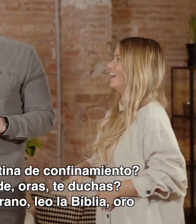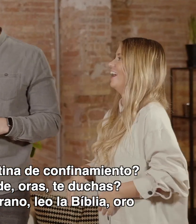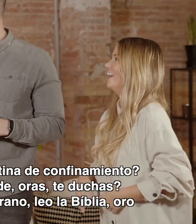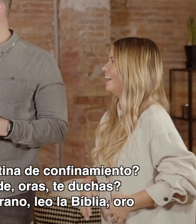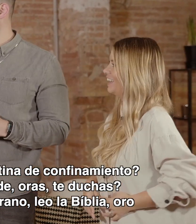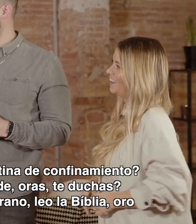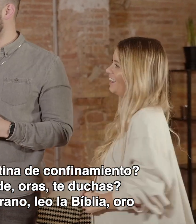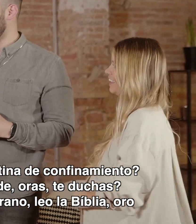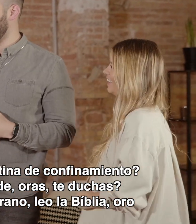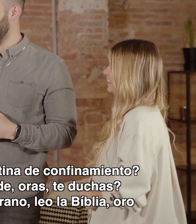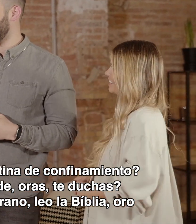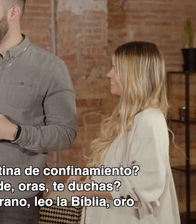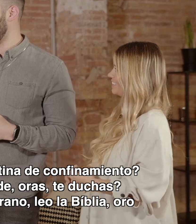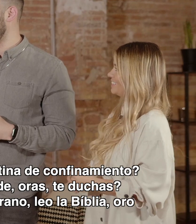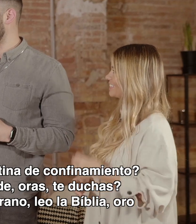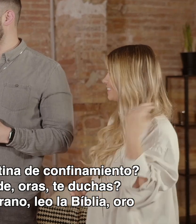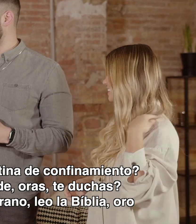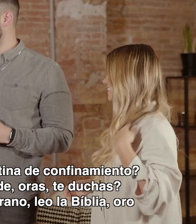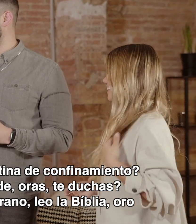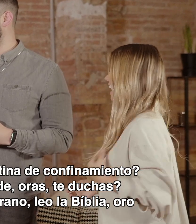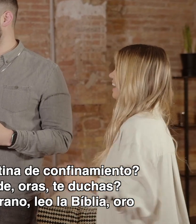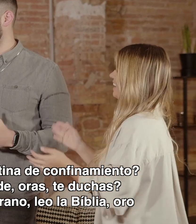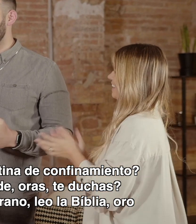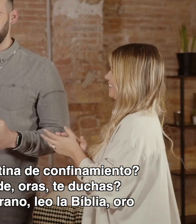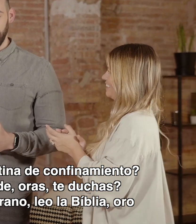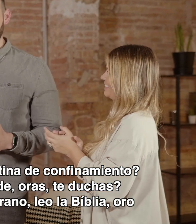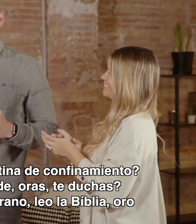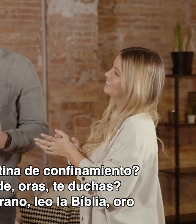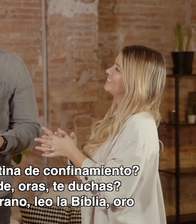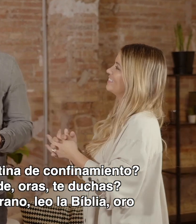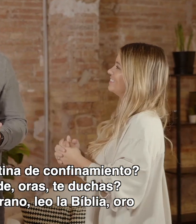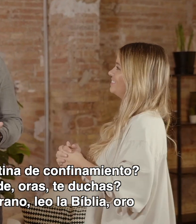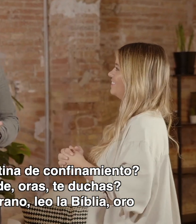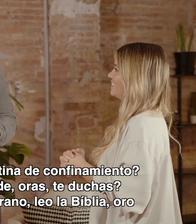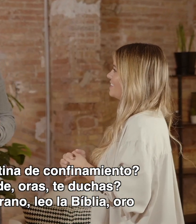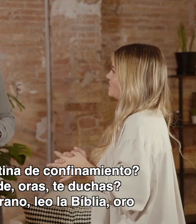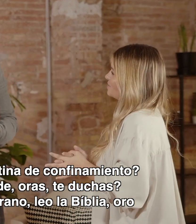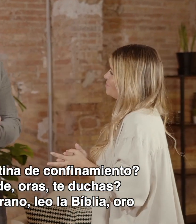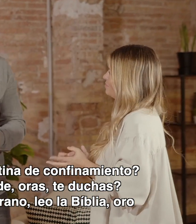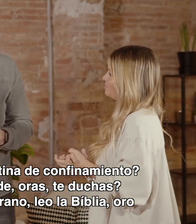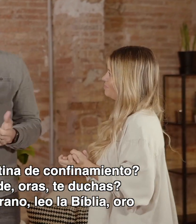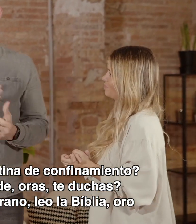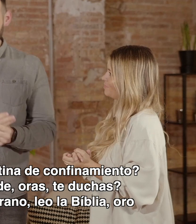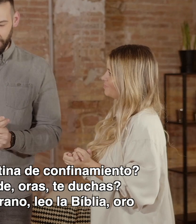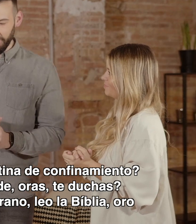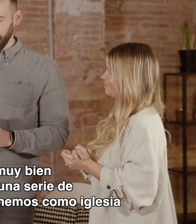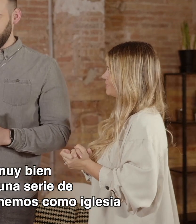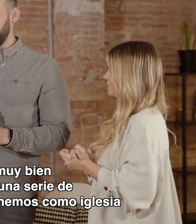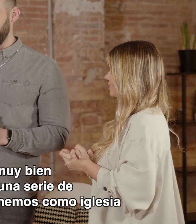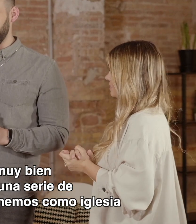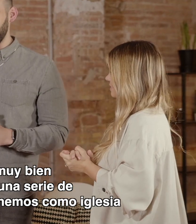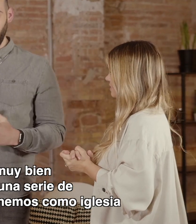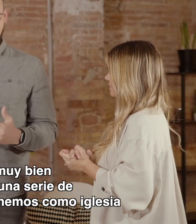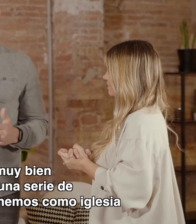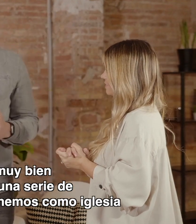Cuéntanos, ¿cuál es tu rutina de confinamiento? ¿Te despiertas temprano, tarde, horas, te duchas? Temprano, leo la Biblia, oro.